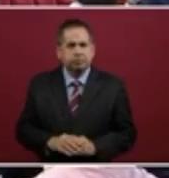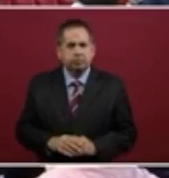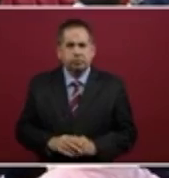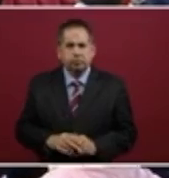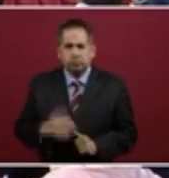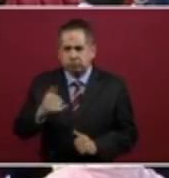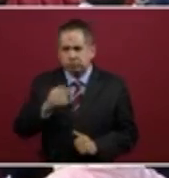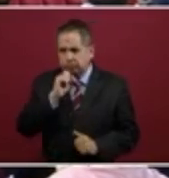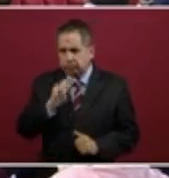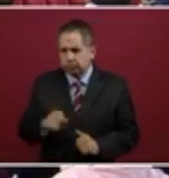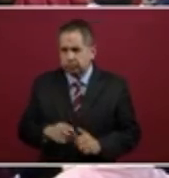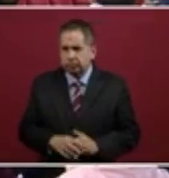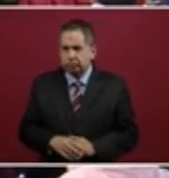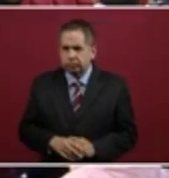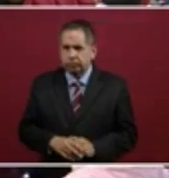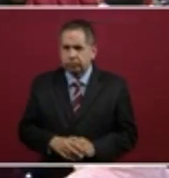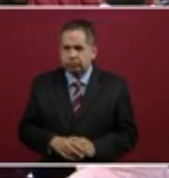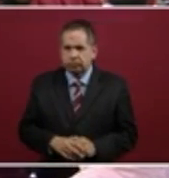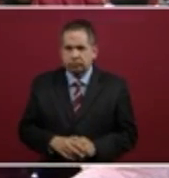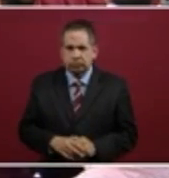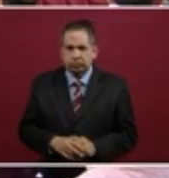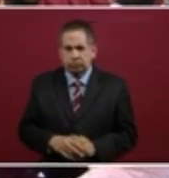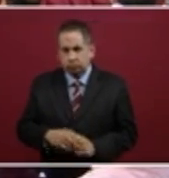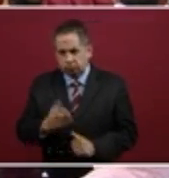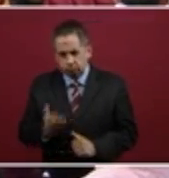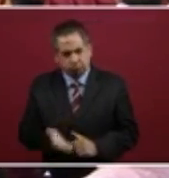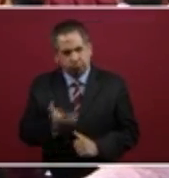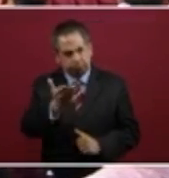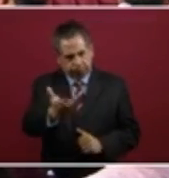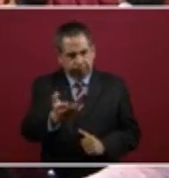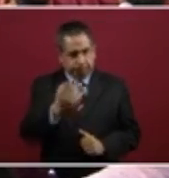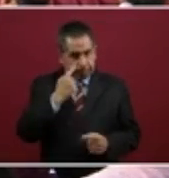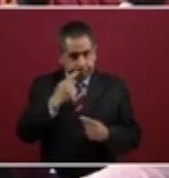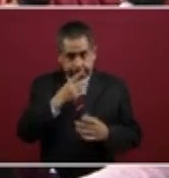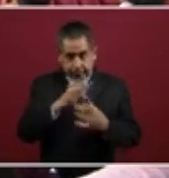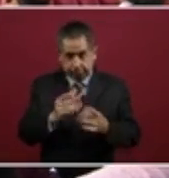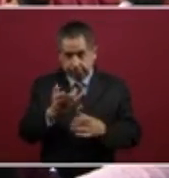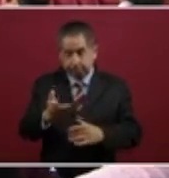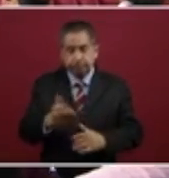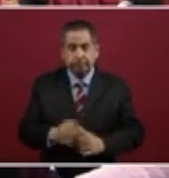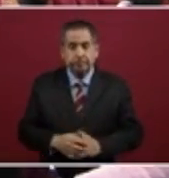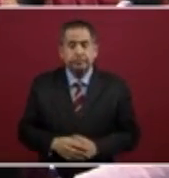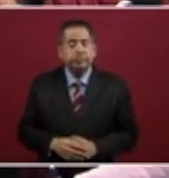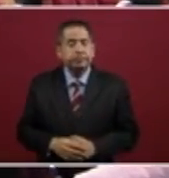y les planteo algo, ¿sí?